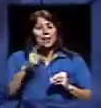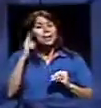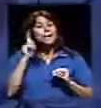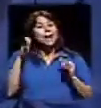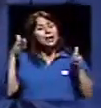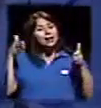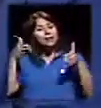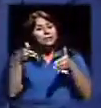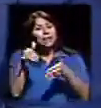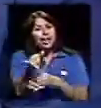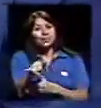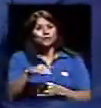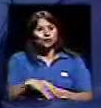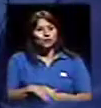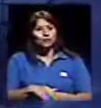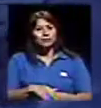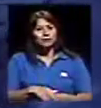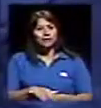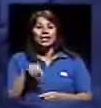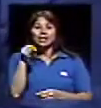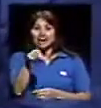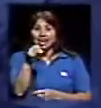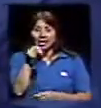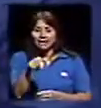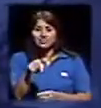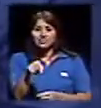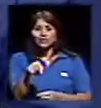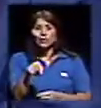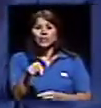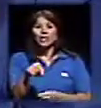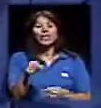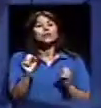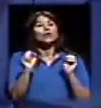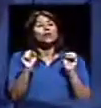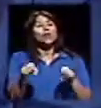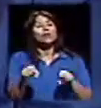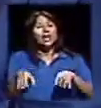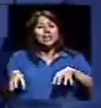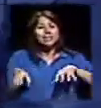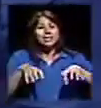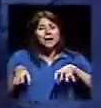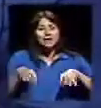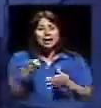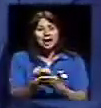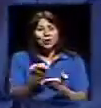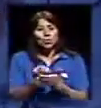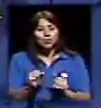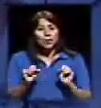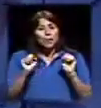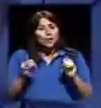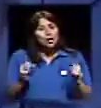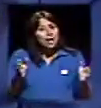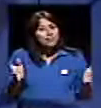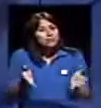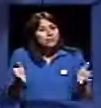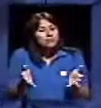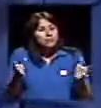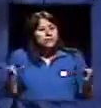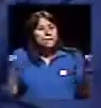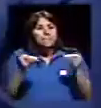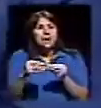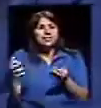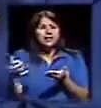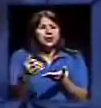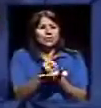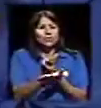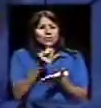a eso, que es lo que de una u otra manera podría dinamizar la economía y generar mayor recaudación de impuestos, ¿verdad? Pero